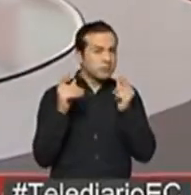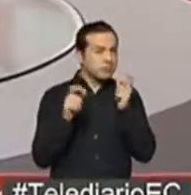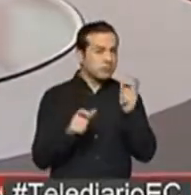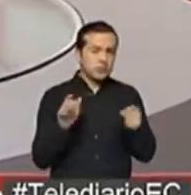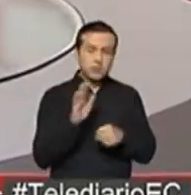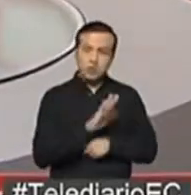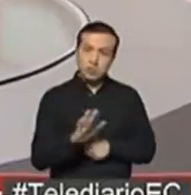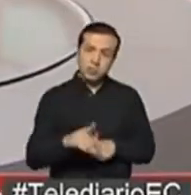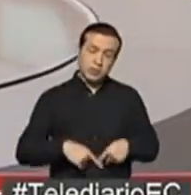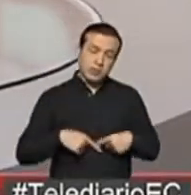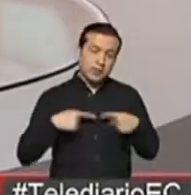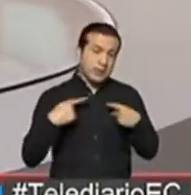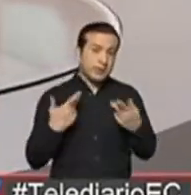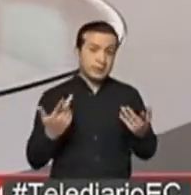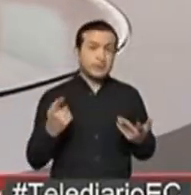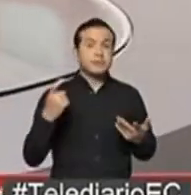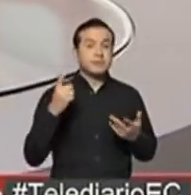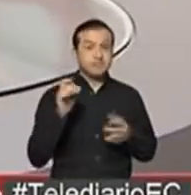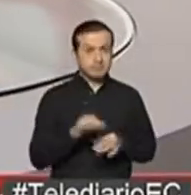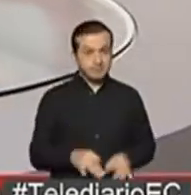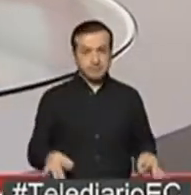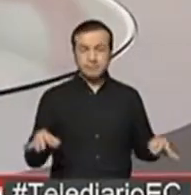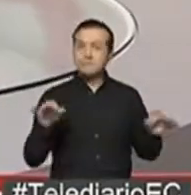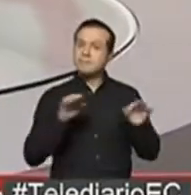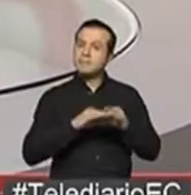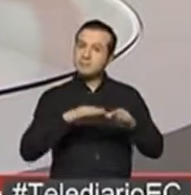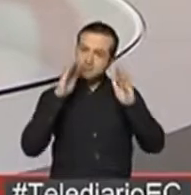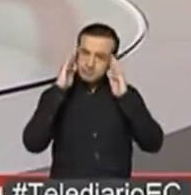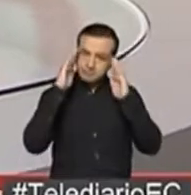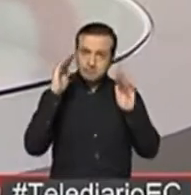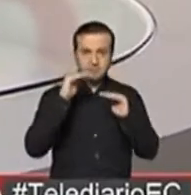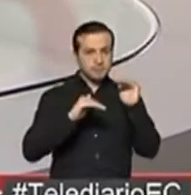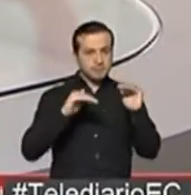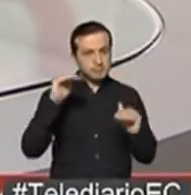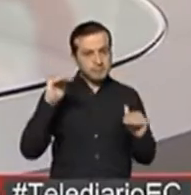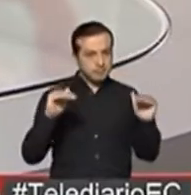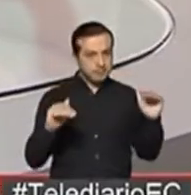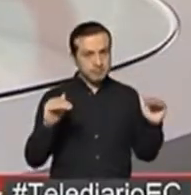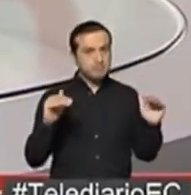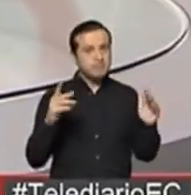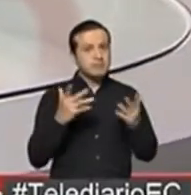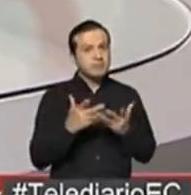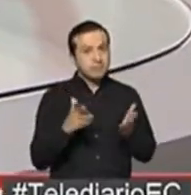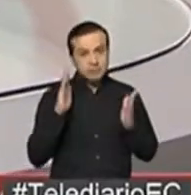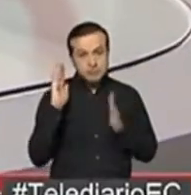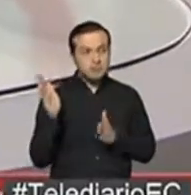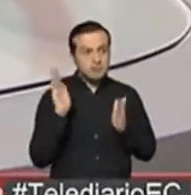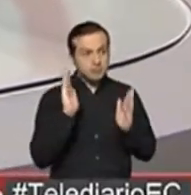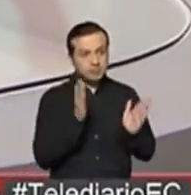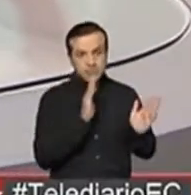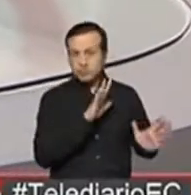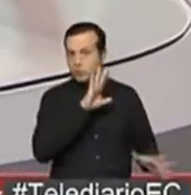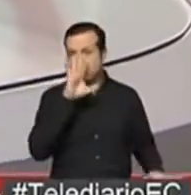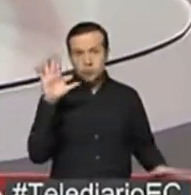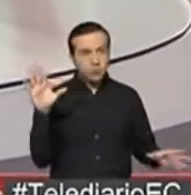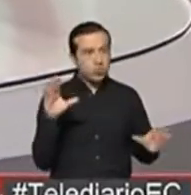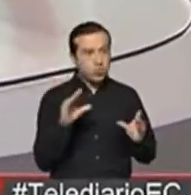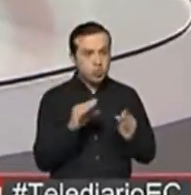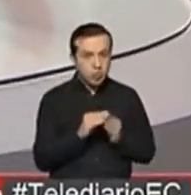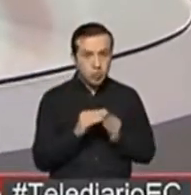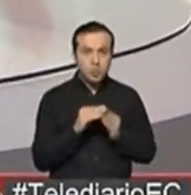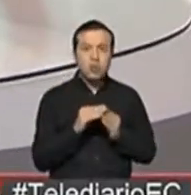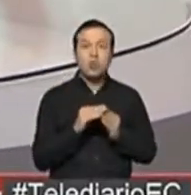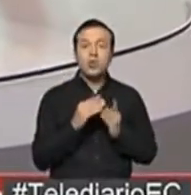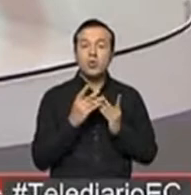lógicamente tenemos que llegar a un punto de equilibrio en donde se evoca dice todo el consumo de los